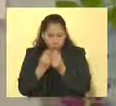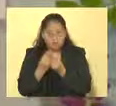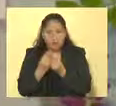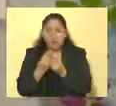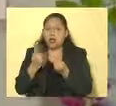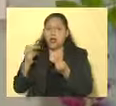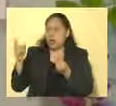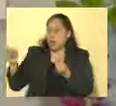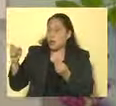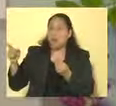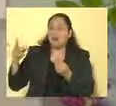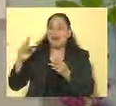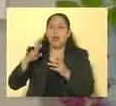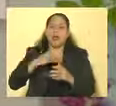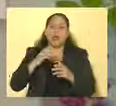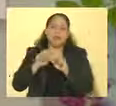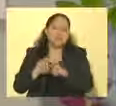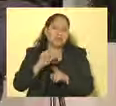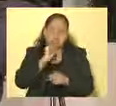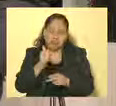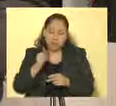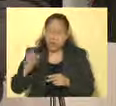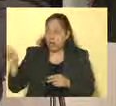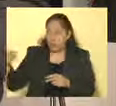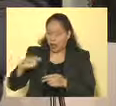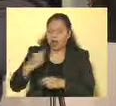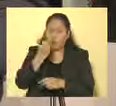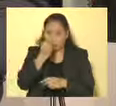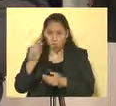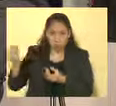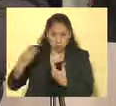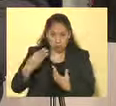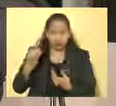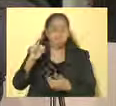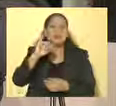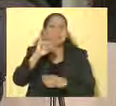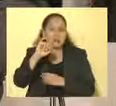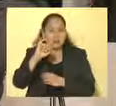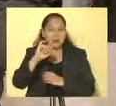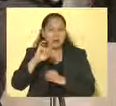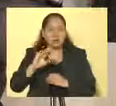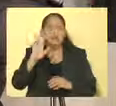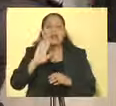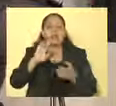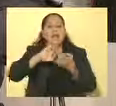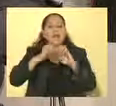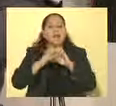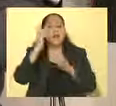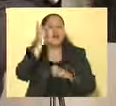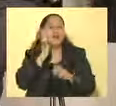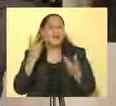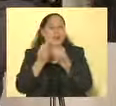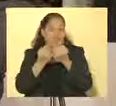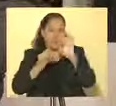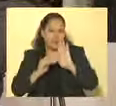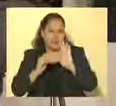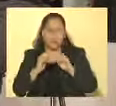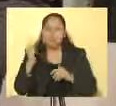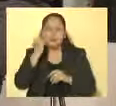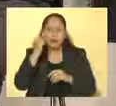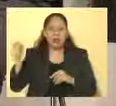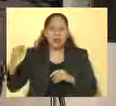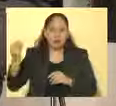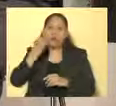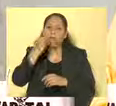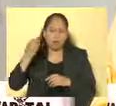alimentos judicialmente. Incómodo en el día a día, pero legalmente durmiendo se puede. Durmiendo con el enemigo. Exacto. Bueno, aquí